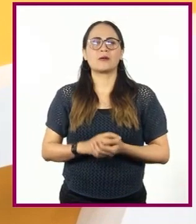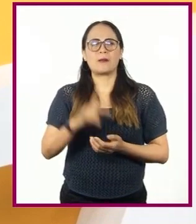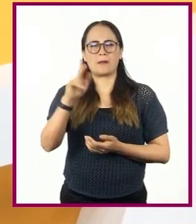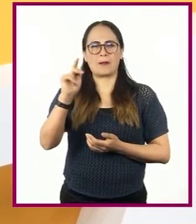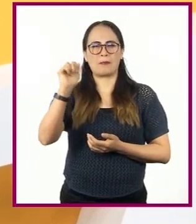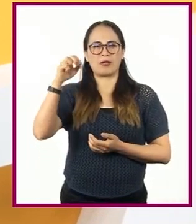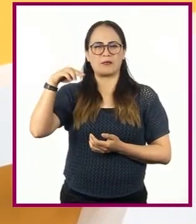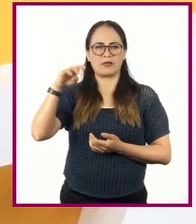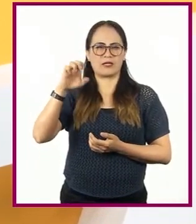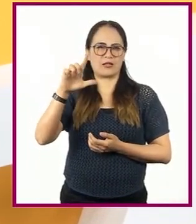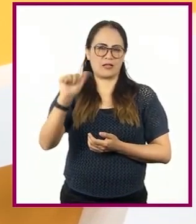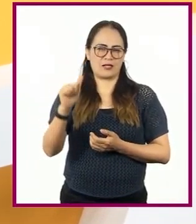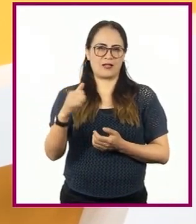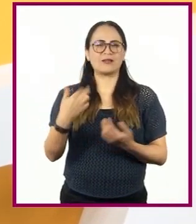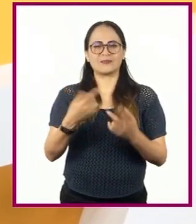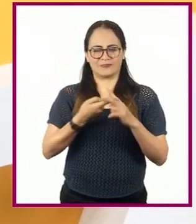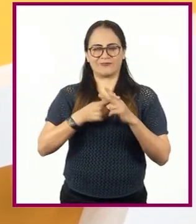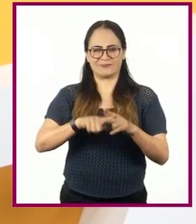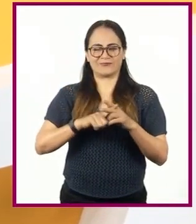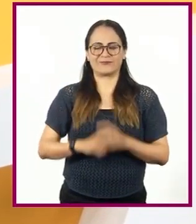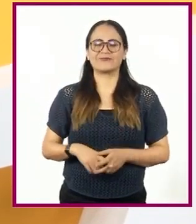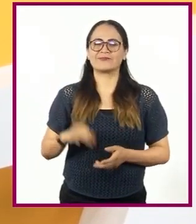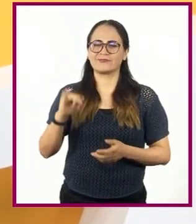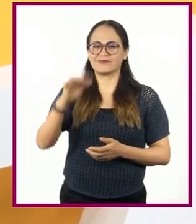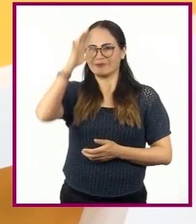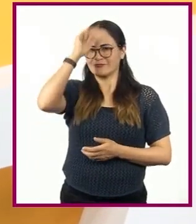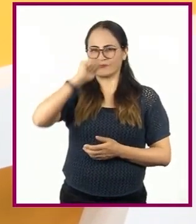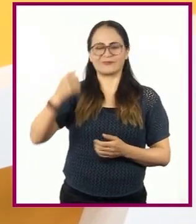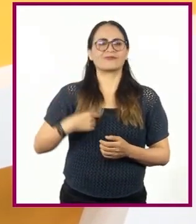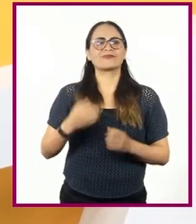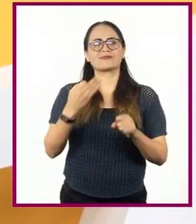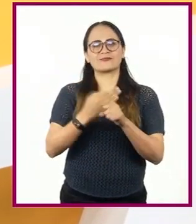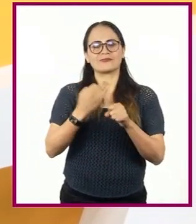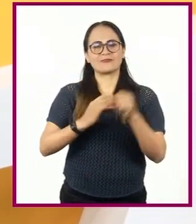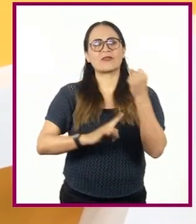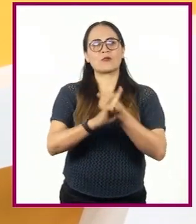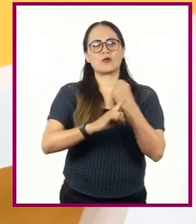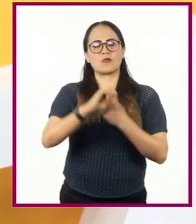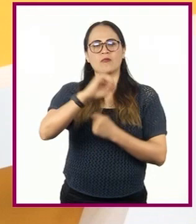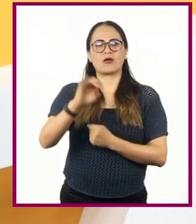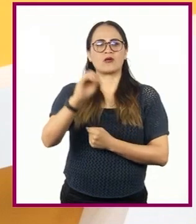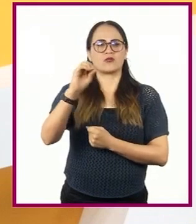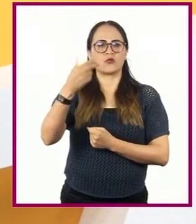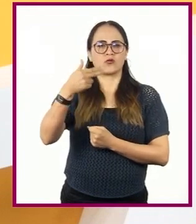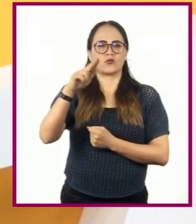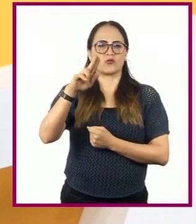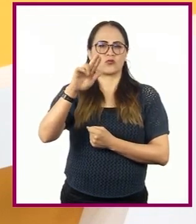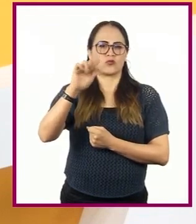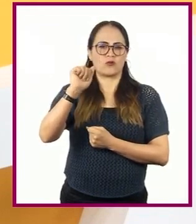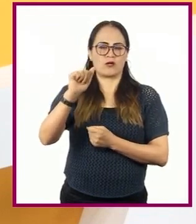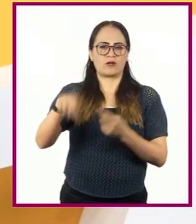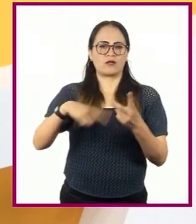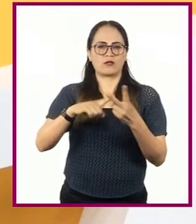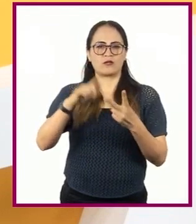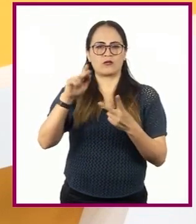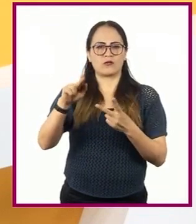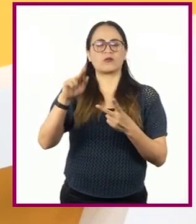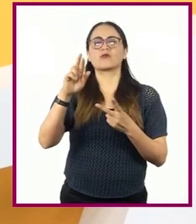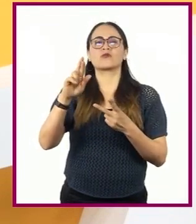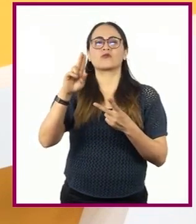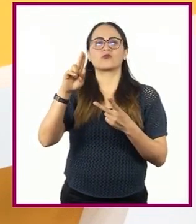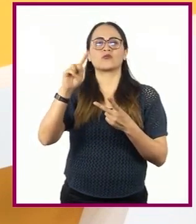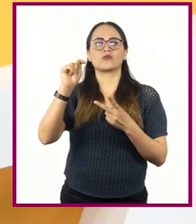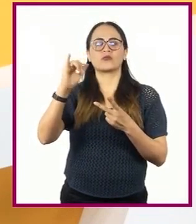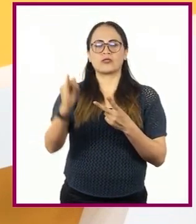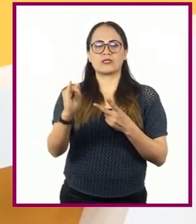Gracias, maestro Eduardo. Analicemos el siguiente planteamiento, en el cual Joshua y Ruthie comparten argumentos sobre la veracidad